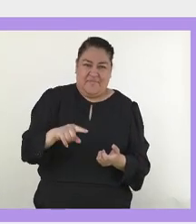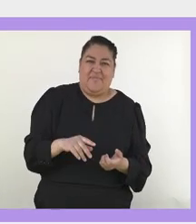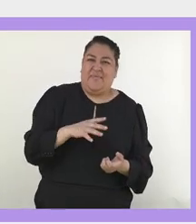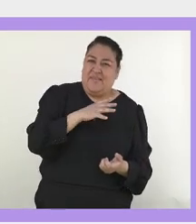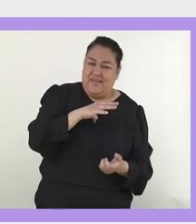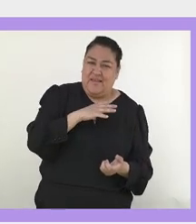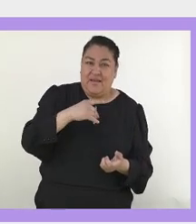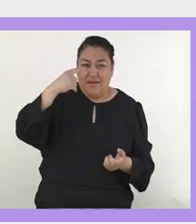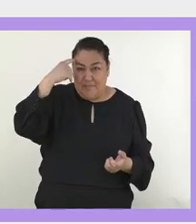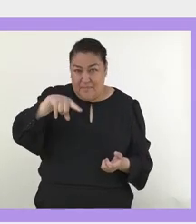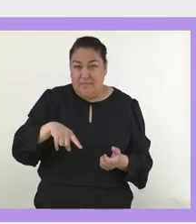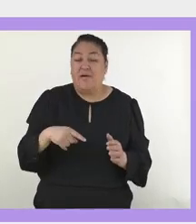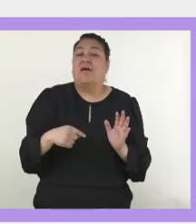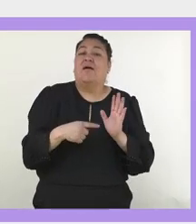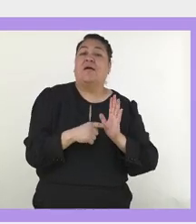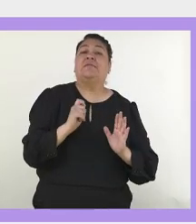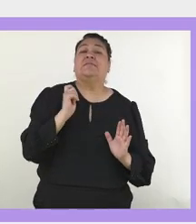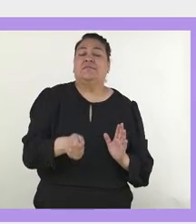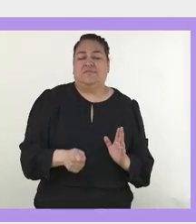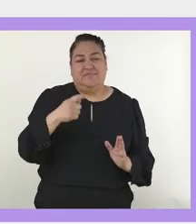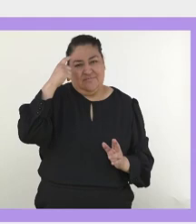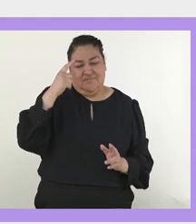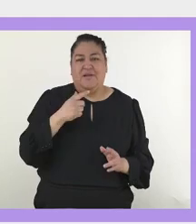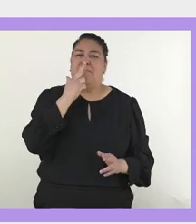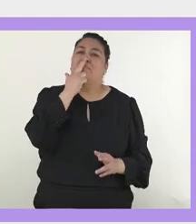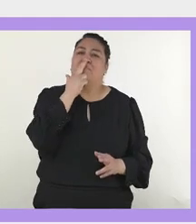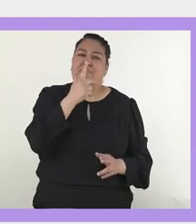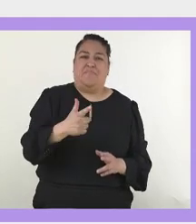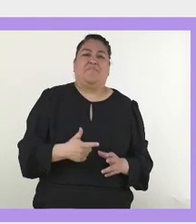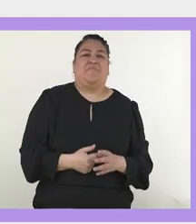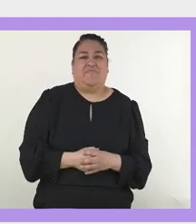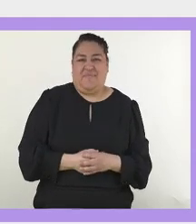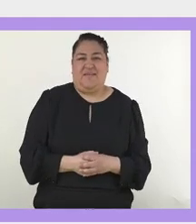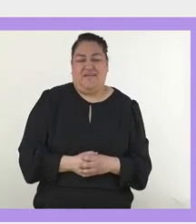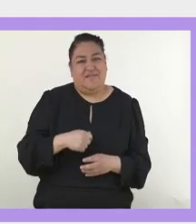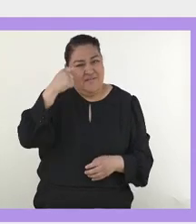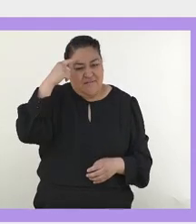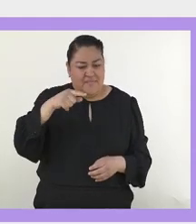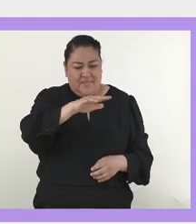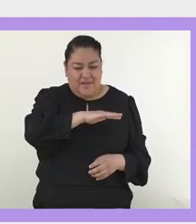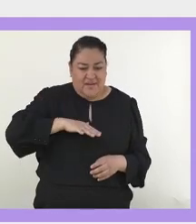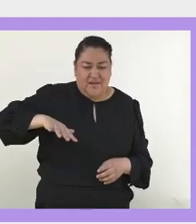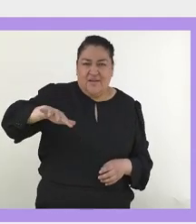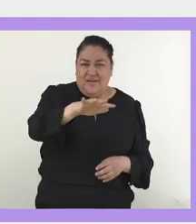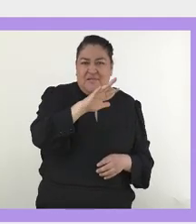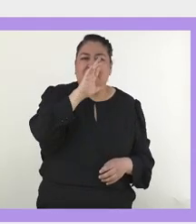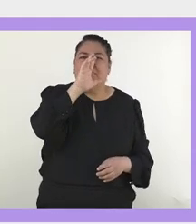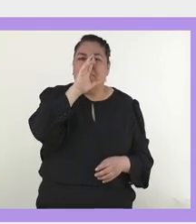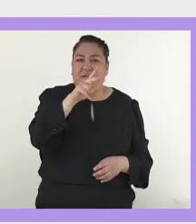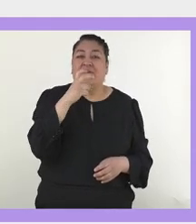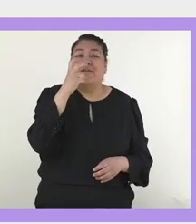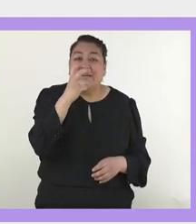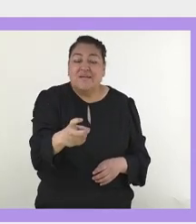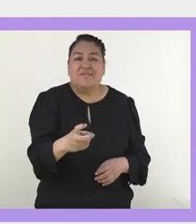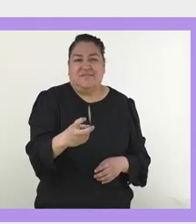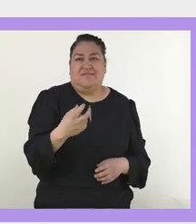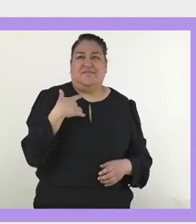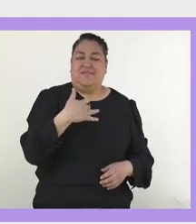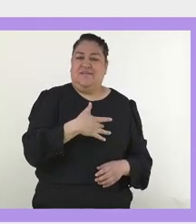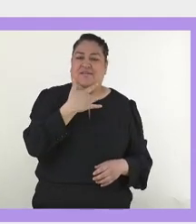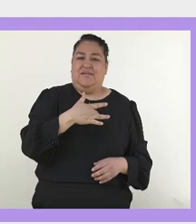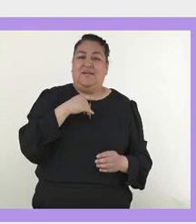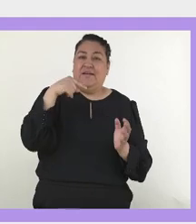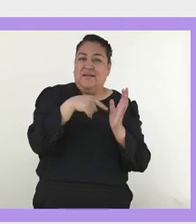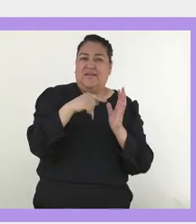en todo lo que rodea la preparación de de una este de selección Entonces es eso es este